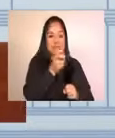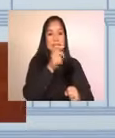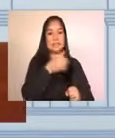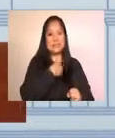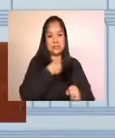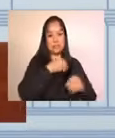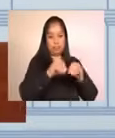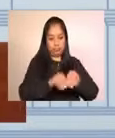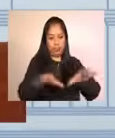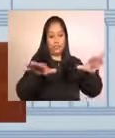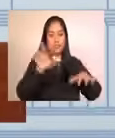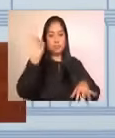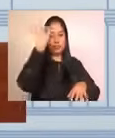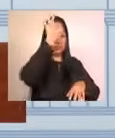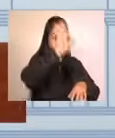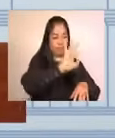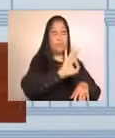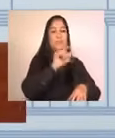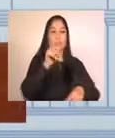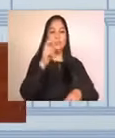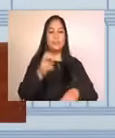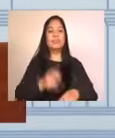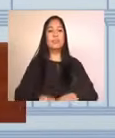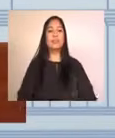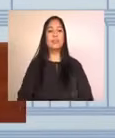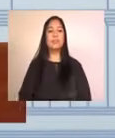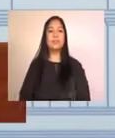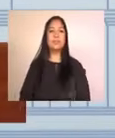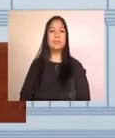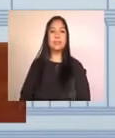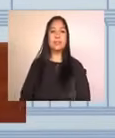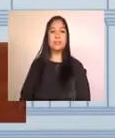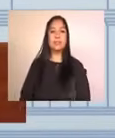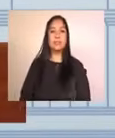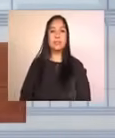distribución. Gracias, señor ministro.